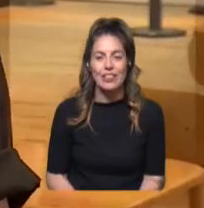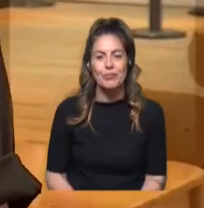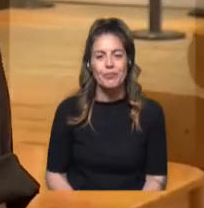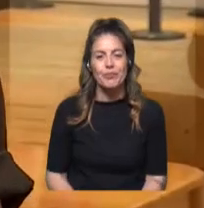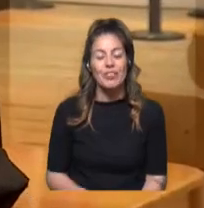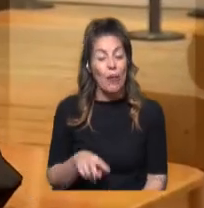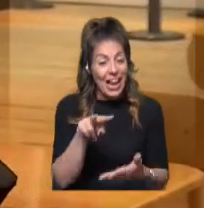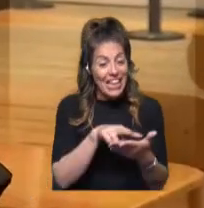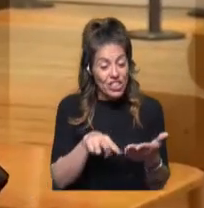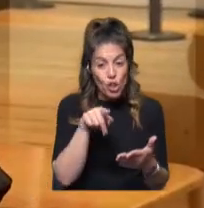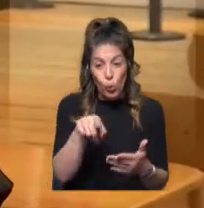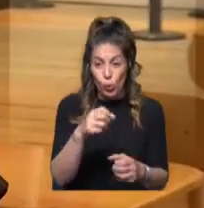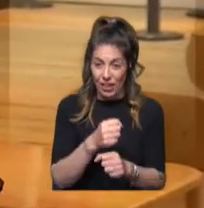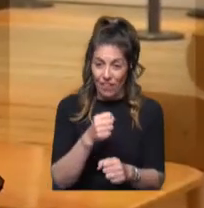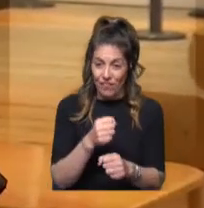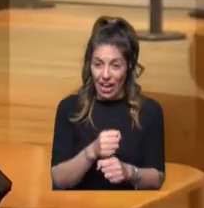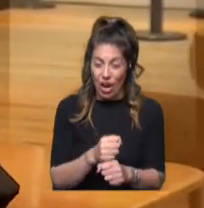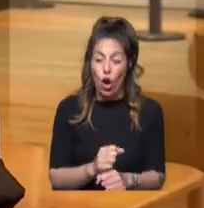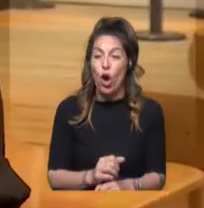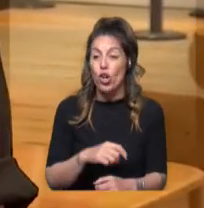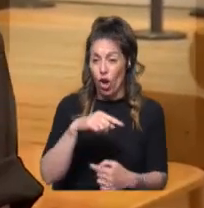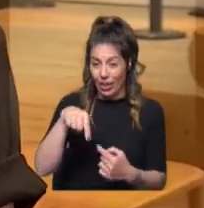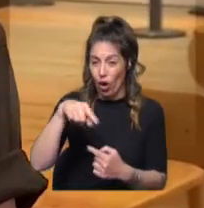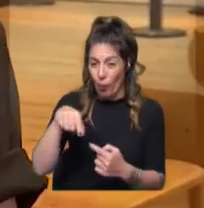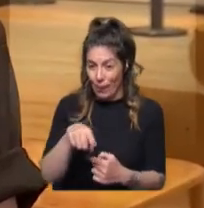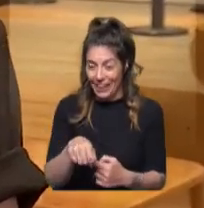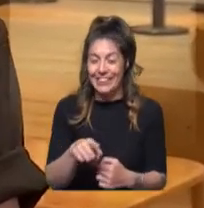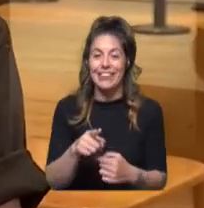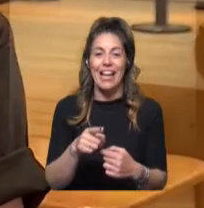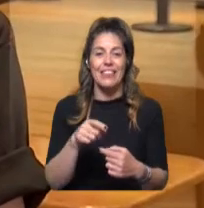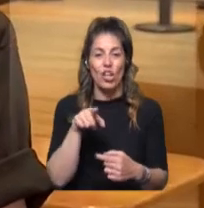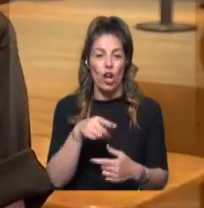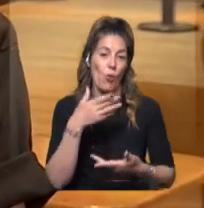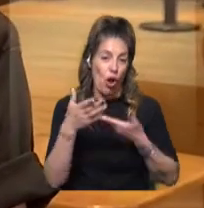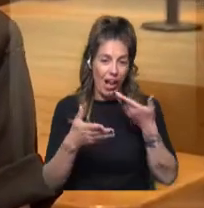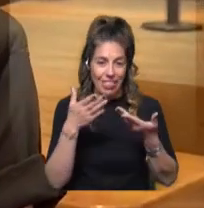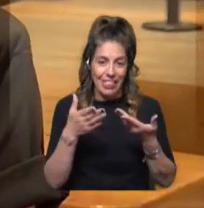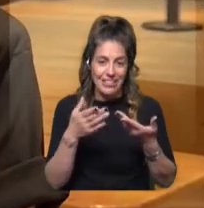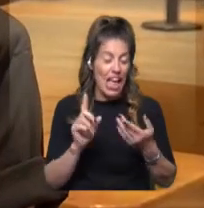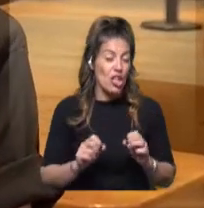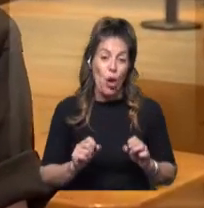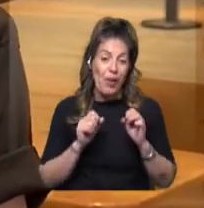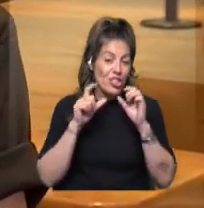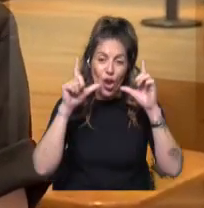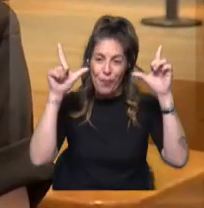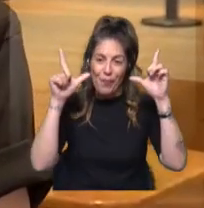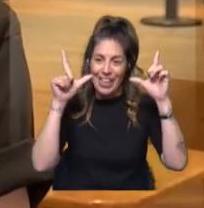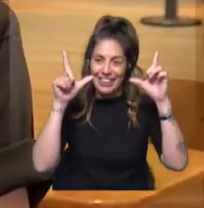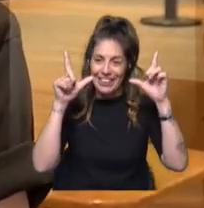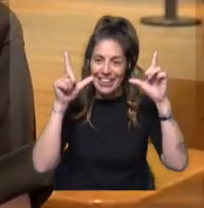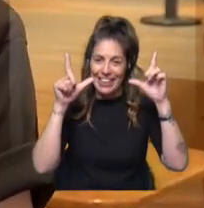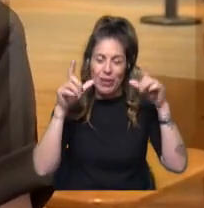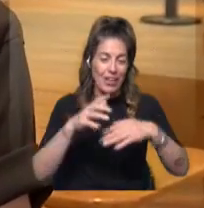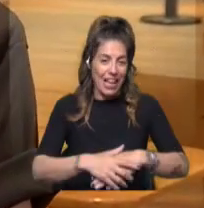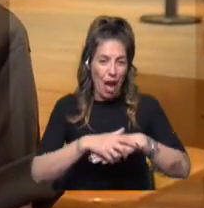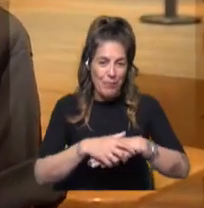poco acerca de tu trabajo y que lo que comentan, ¿no?, en cuanto a la intensidad de tu interpretación, y no me sorprende que haya sido parceira y amiga